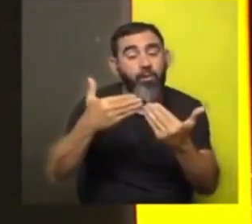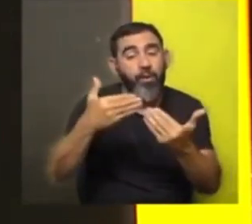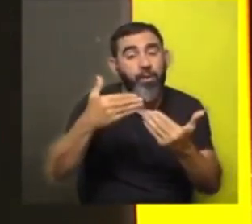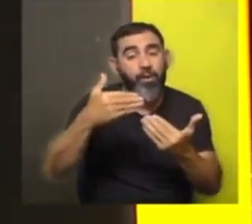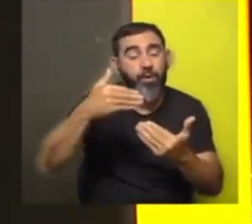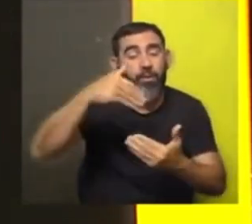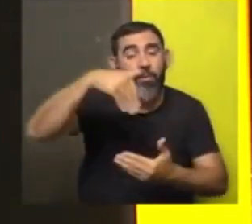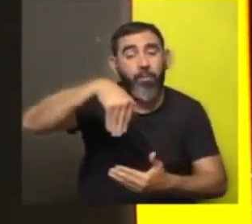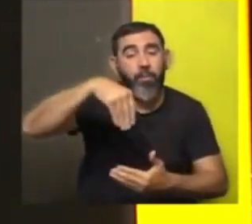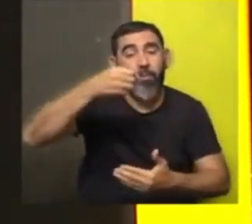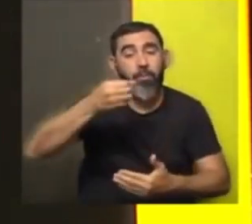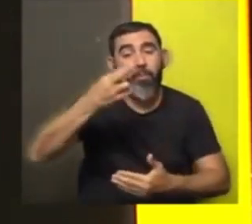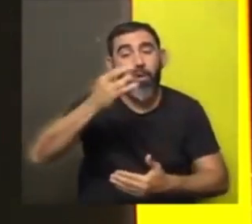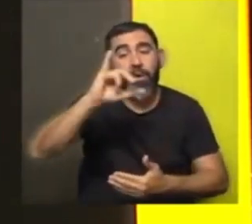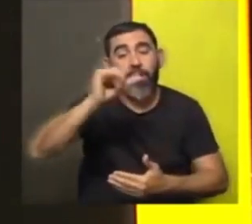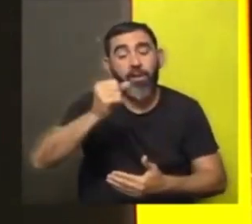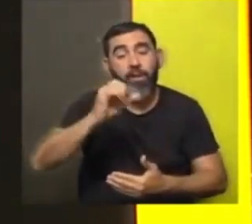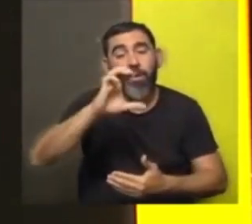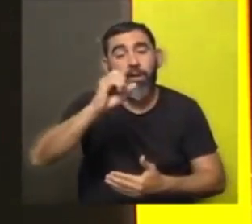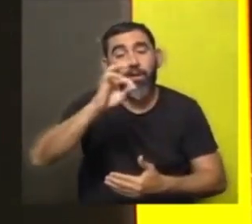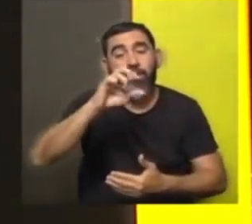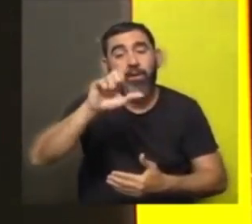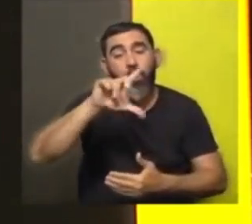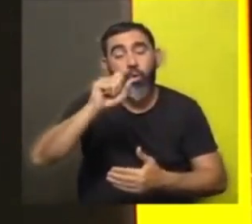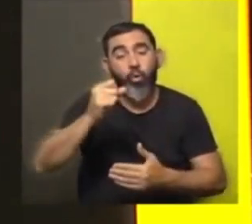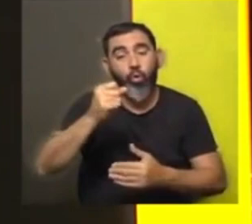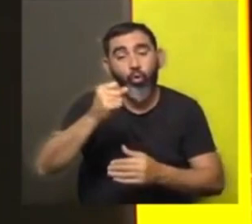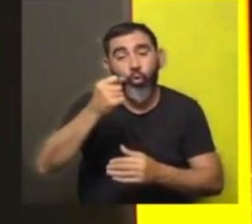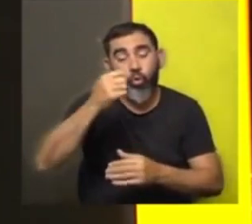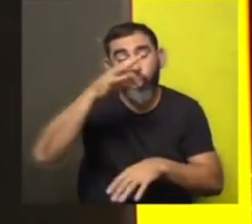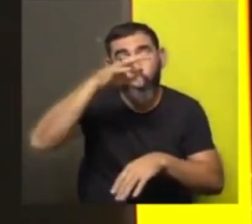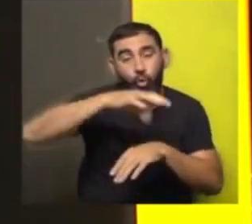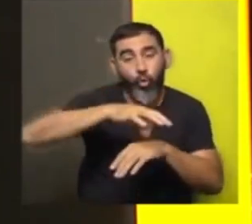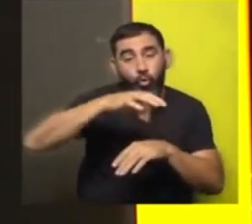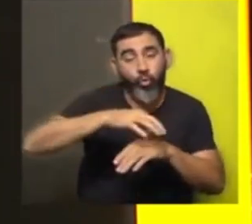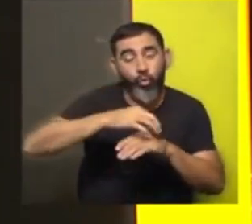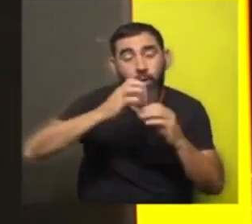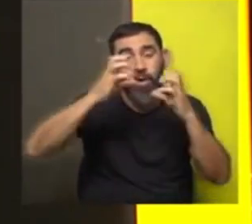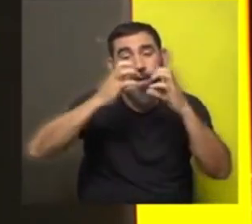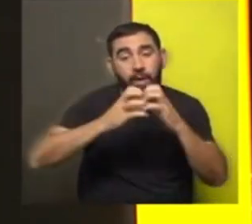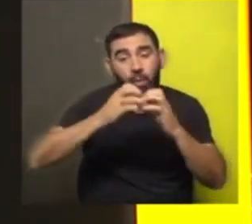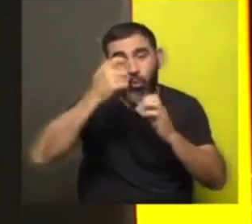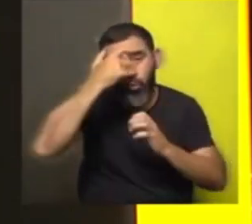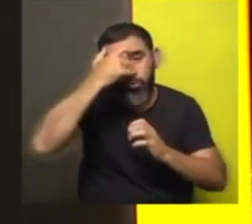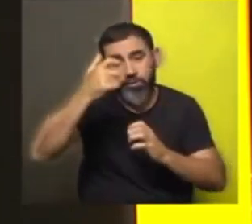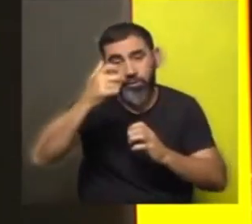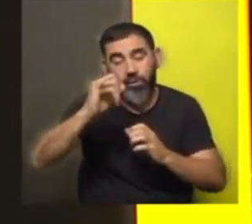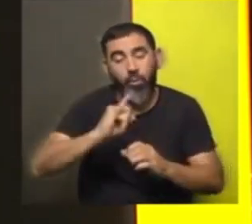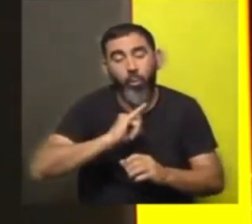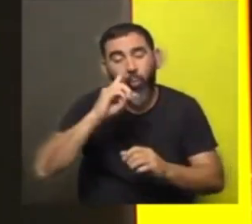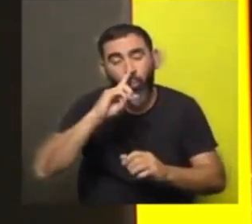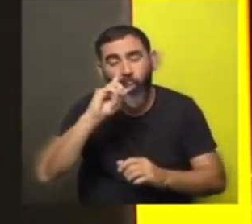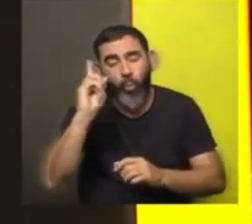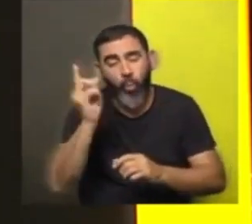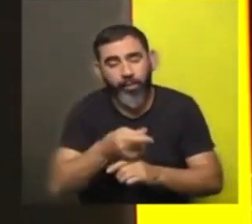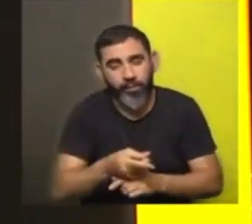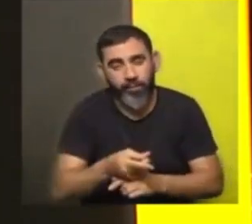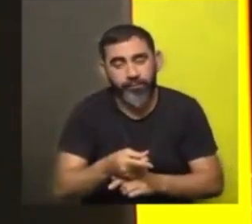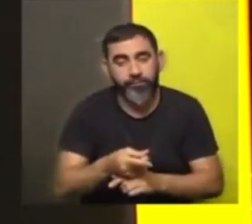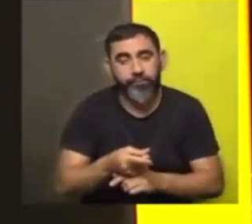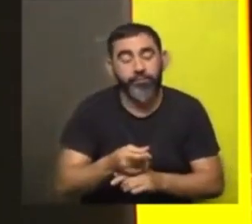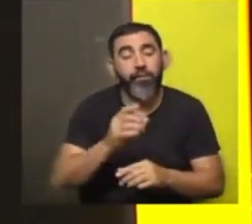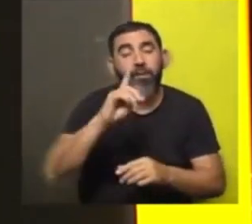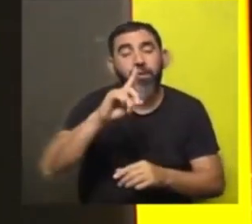Casteló, doctora en neurociencias, y bueno, justamente primero contar rapidito que se le